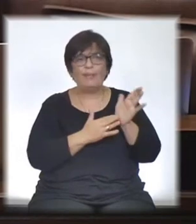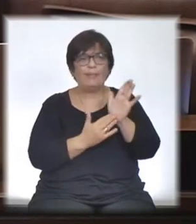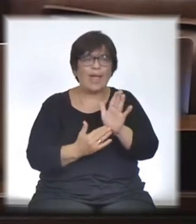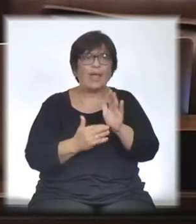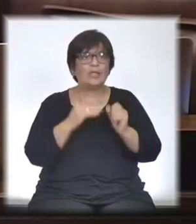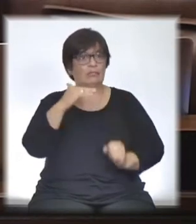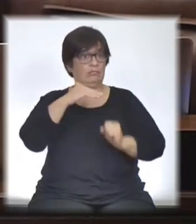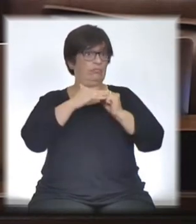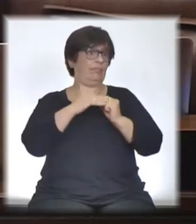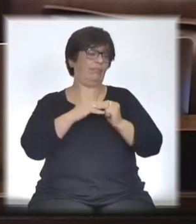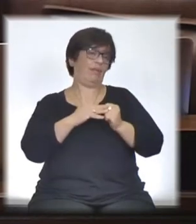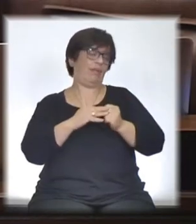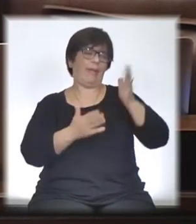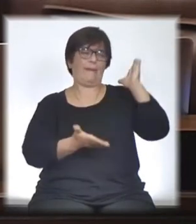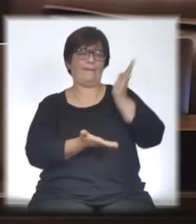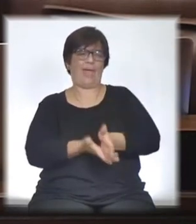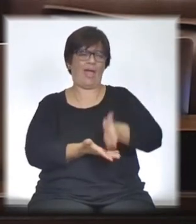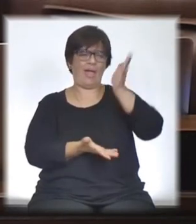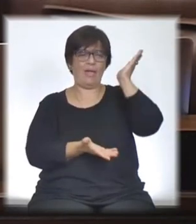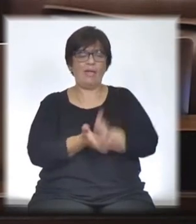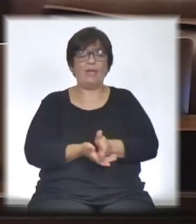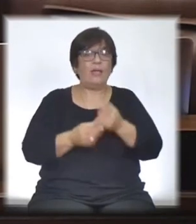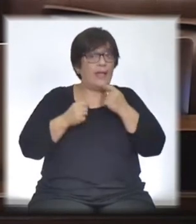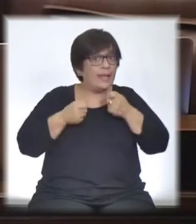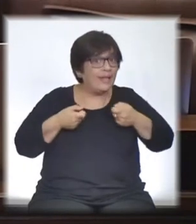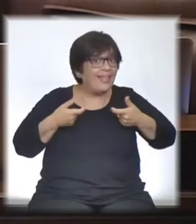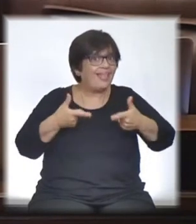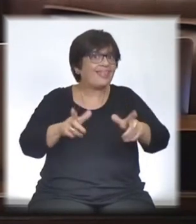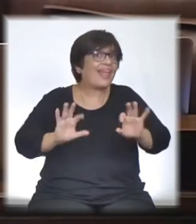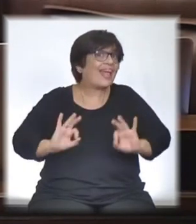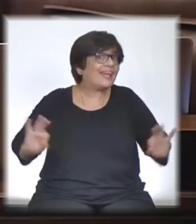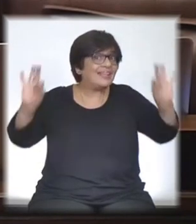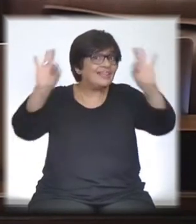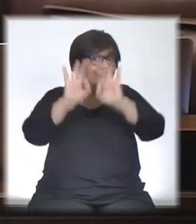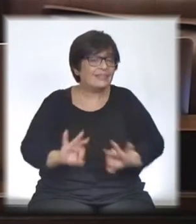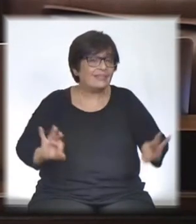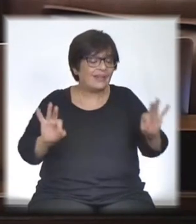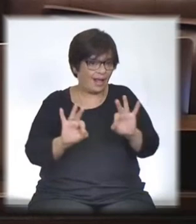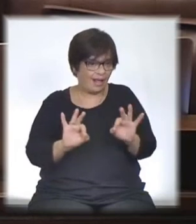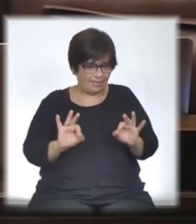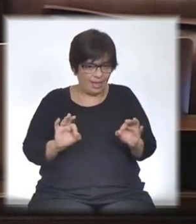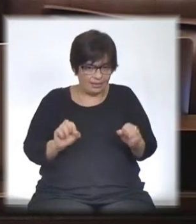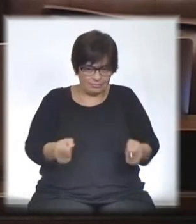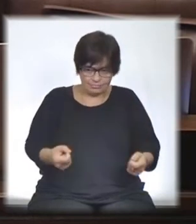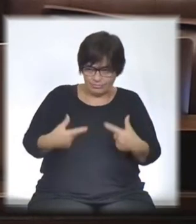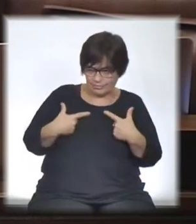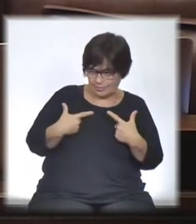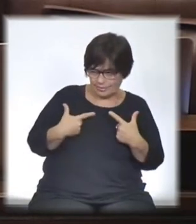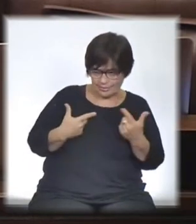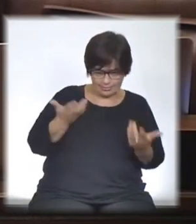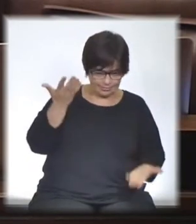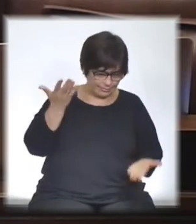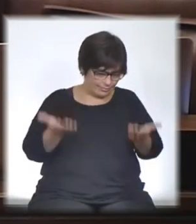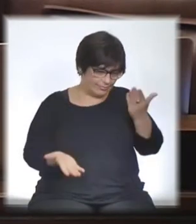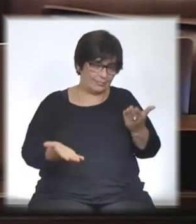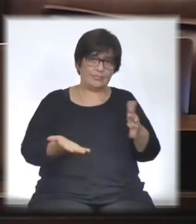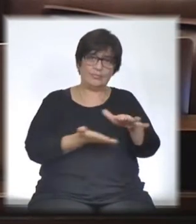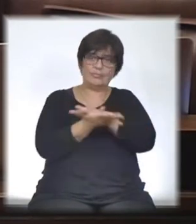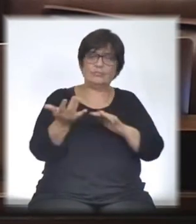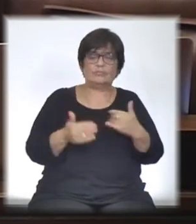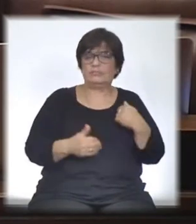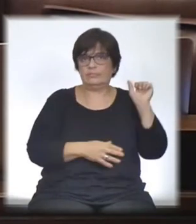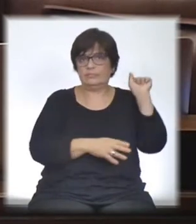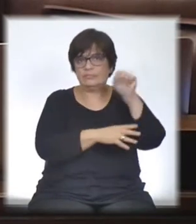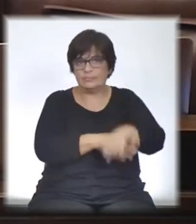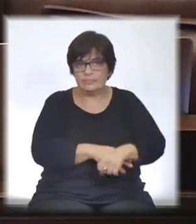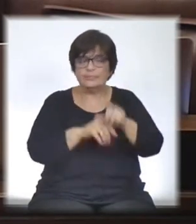Supremo Tribunal despótico que no nos dio ninguna garantía de defensa frente a la situación.